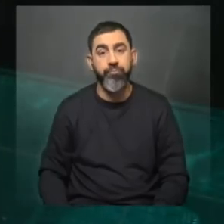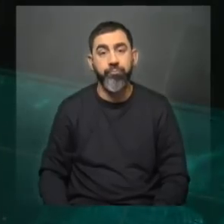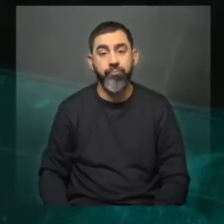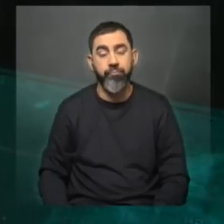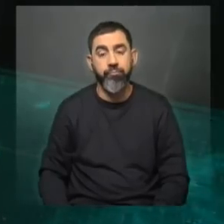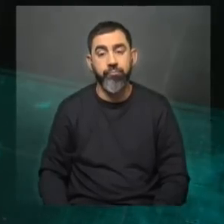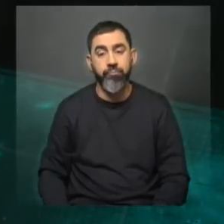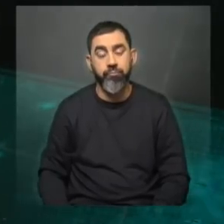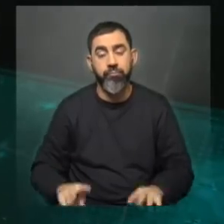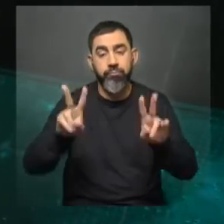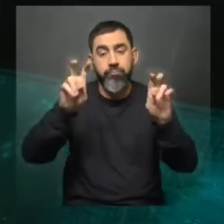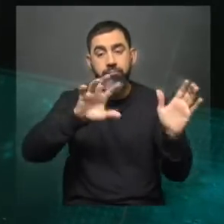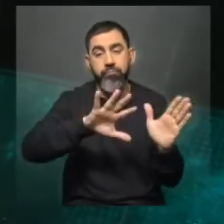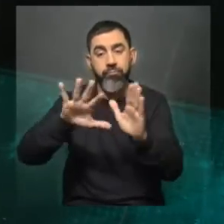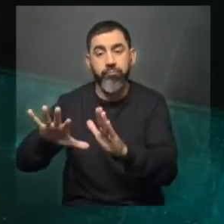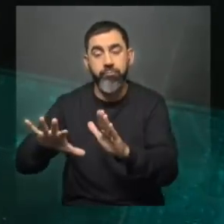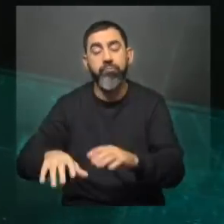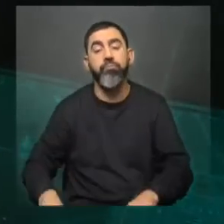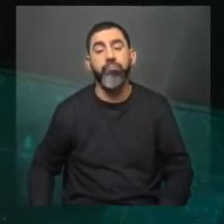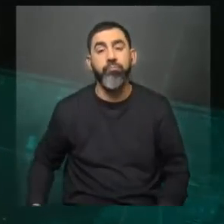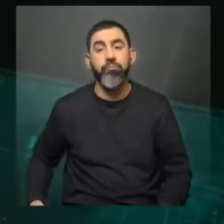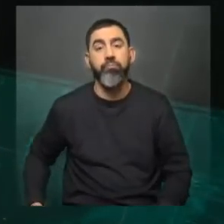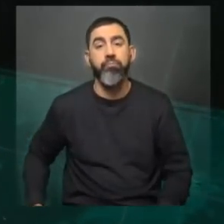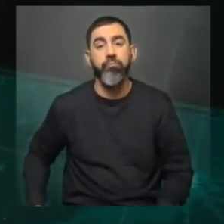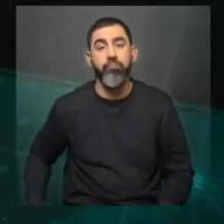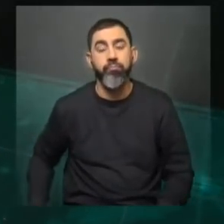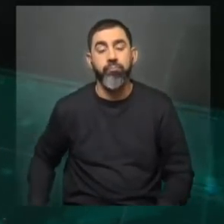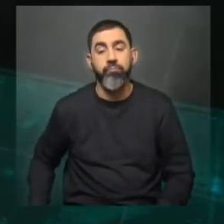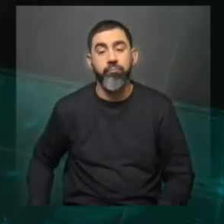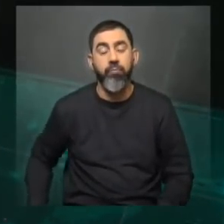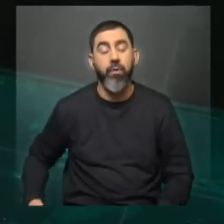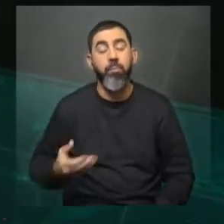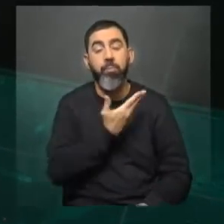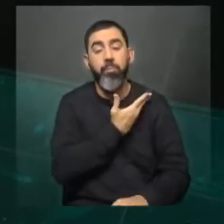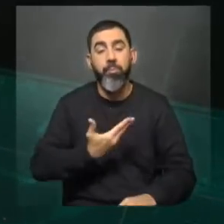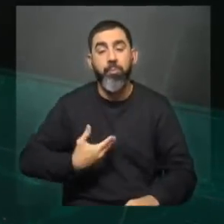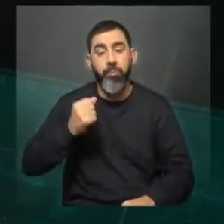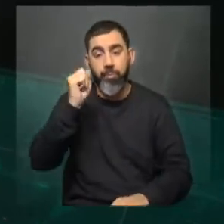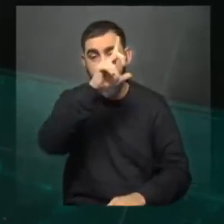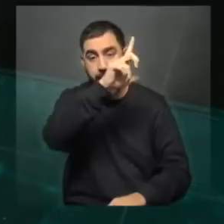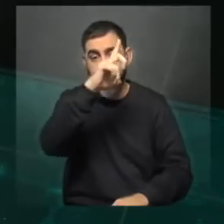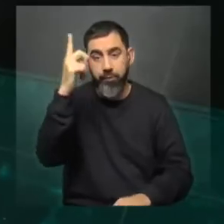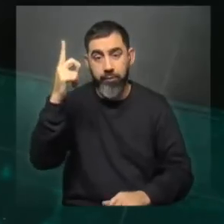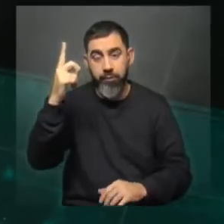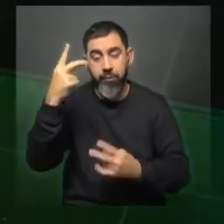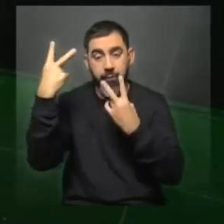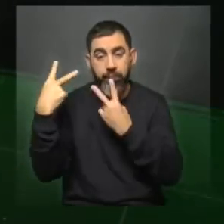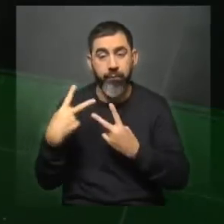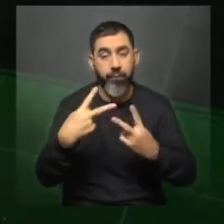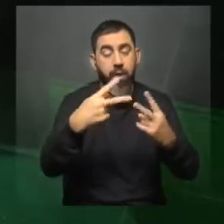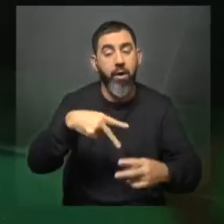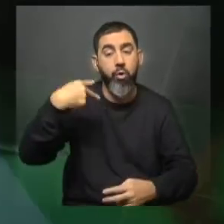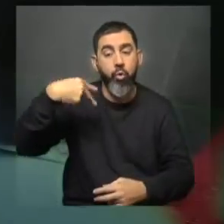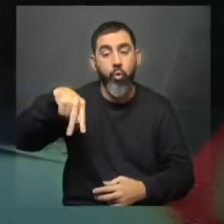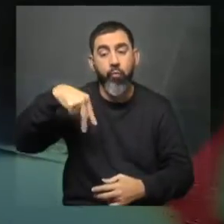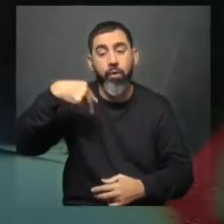Bueno vamos a cambiar el tema ahora lo decíamos también en los adelantos el presidente de la república Luis en la calle va a viajar en